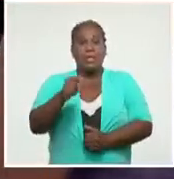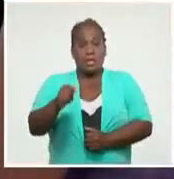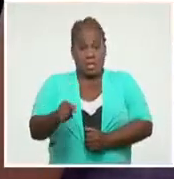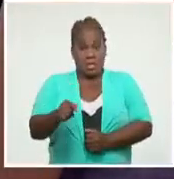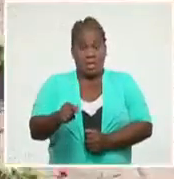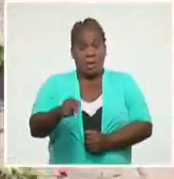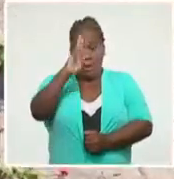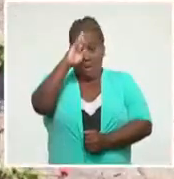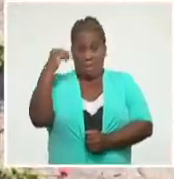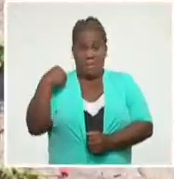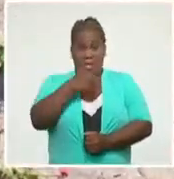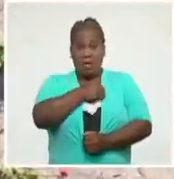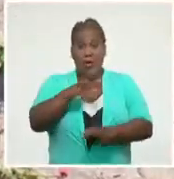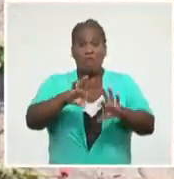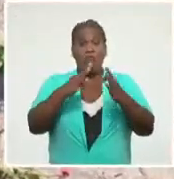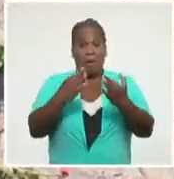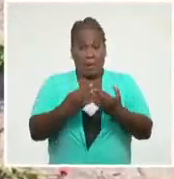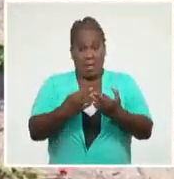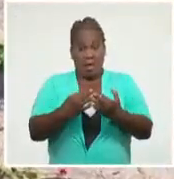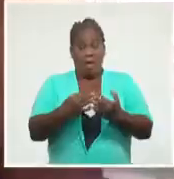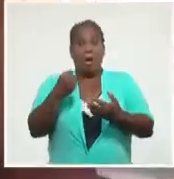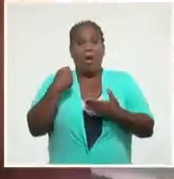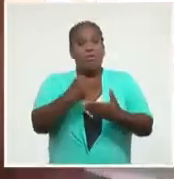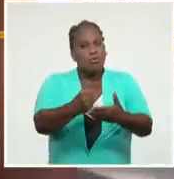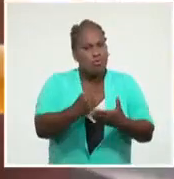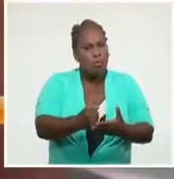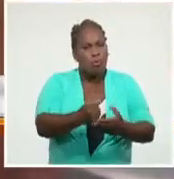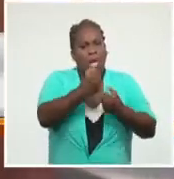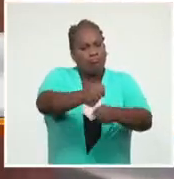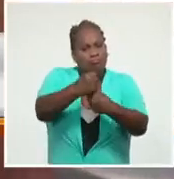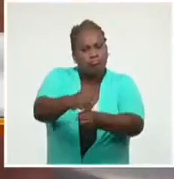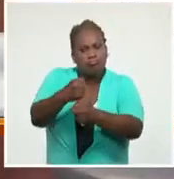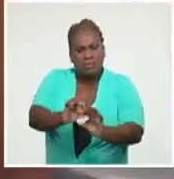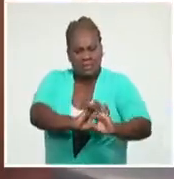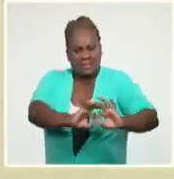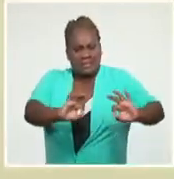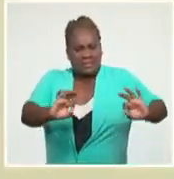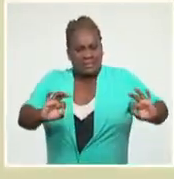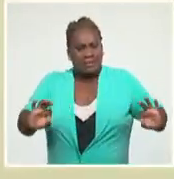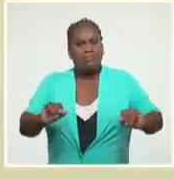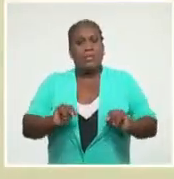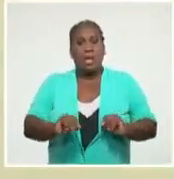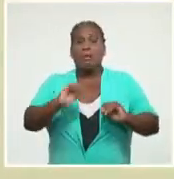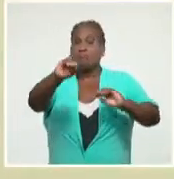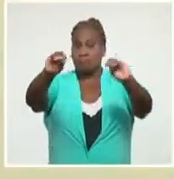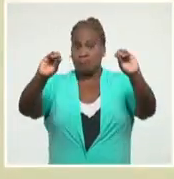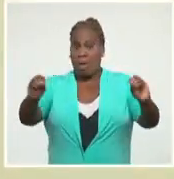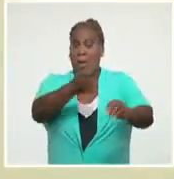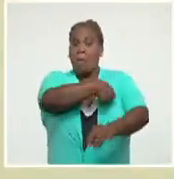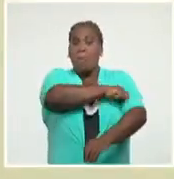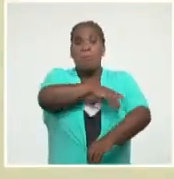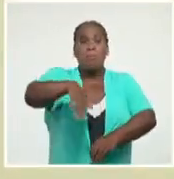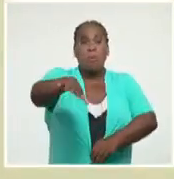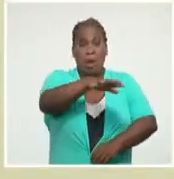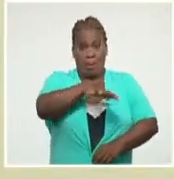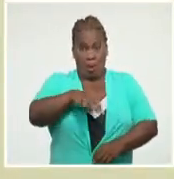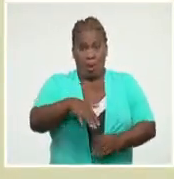una brigada para apoyar en la limpieza, higienización, en la convocatoria que salga organizada para esos